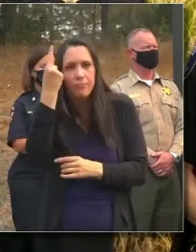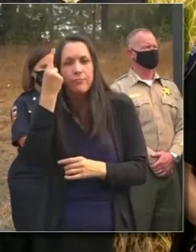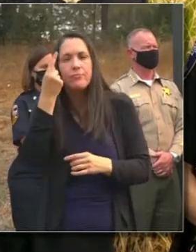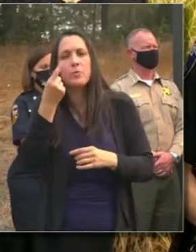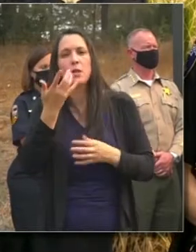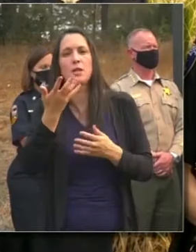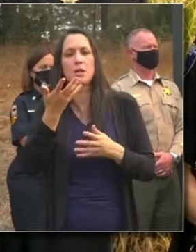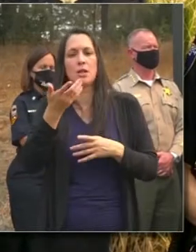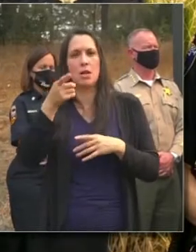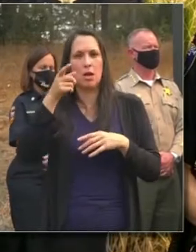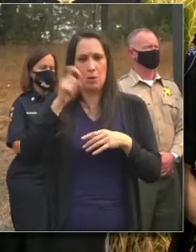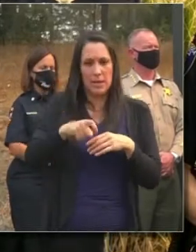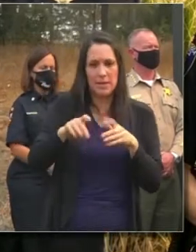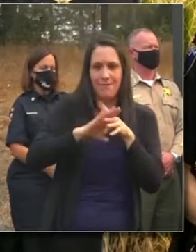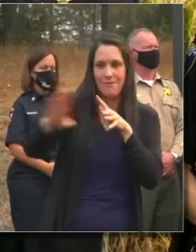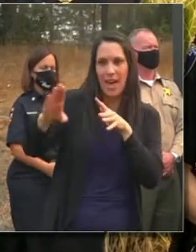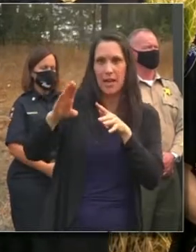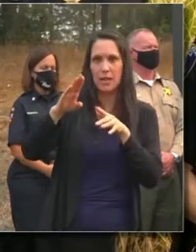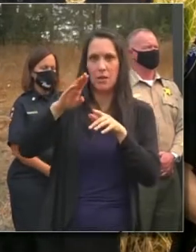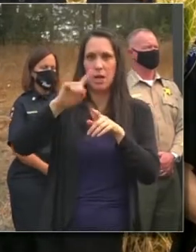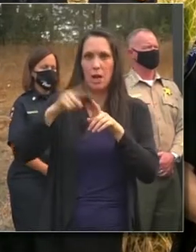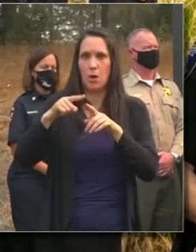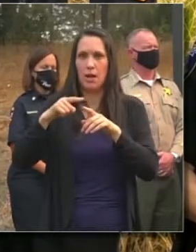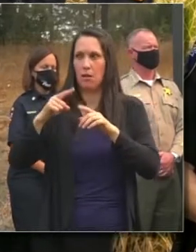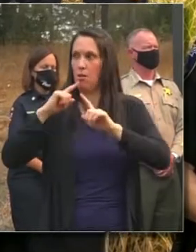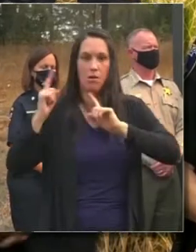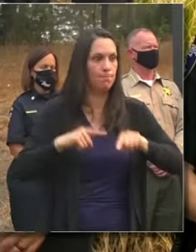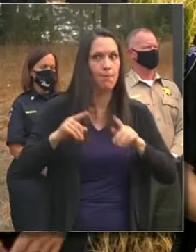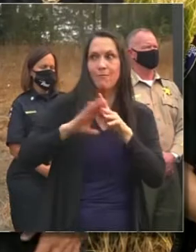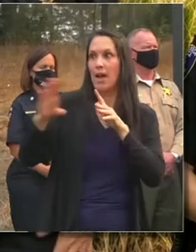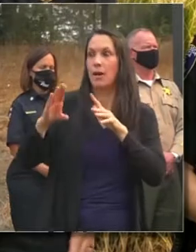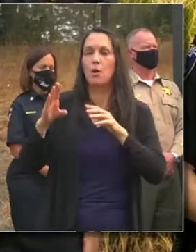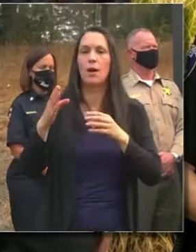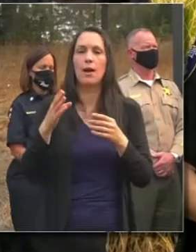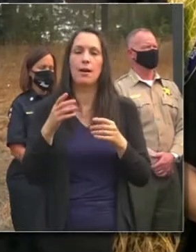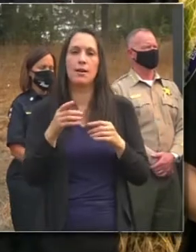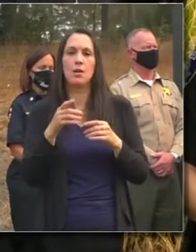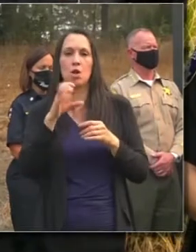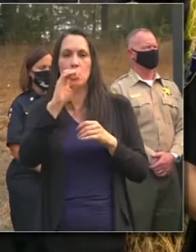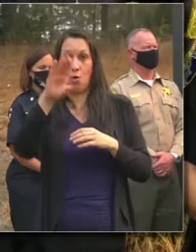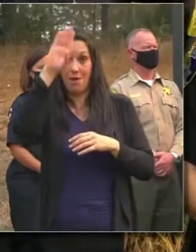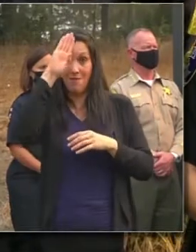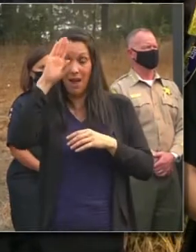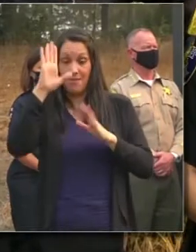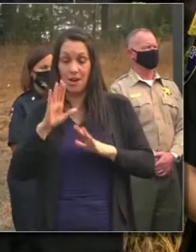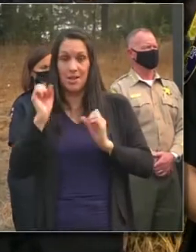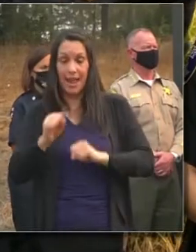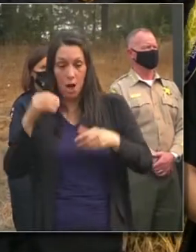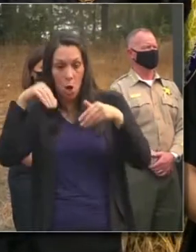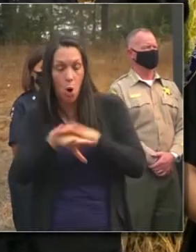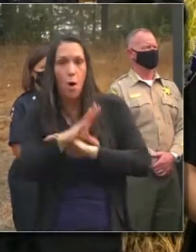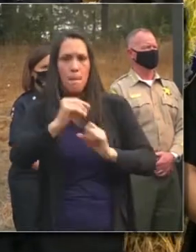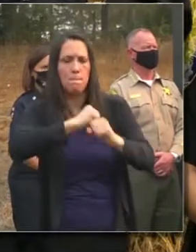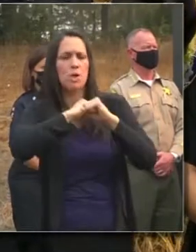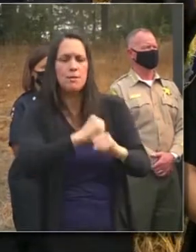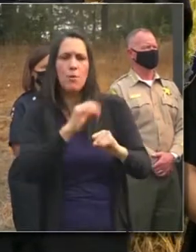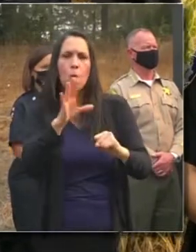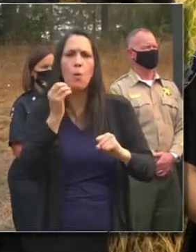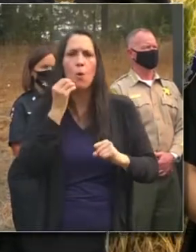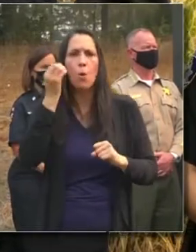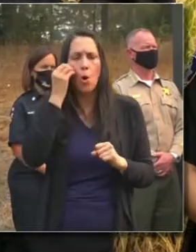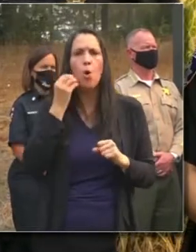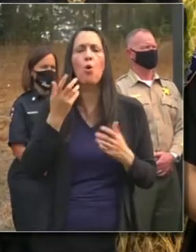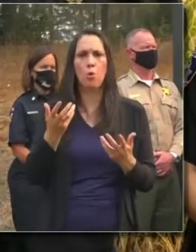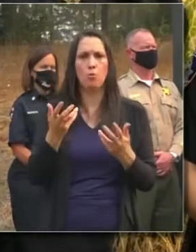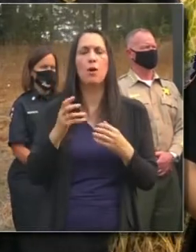la necesidad de evacuar cuando se les pide que evacúen áreas para que los bomberos puedan proteger